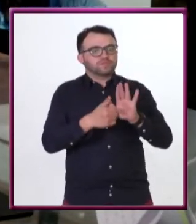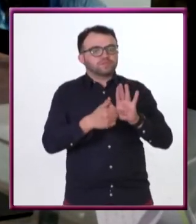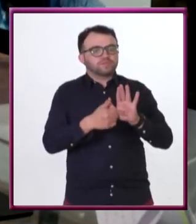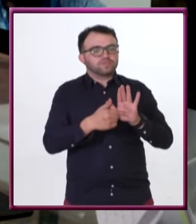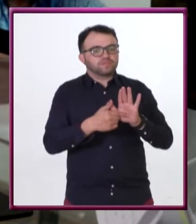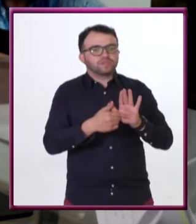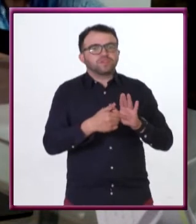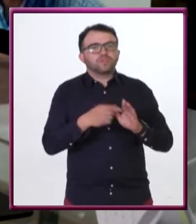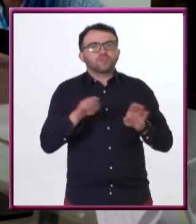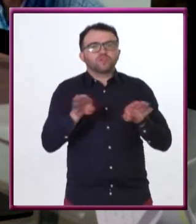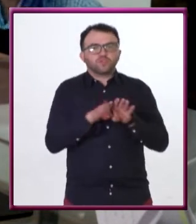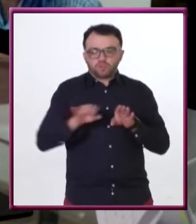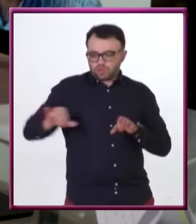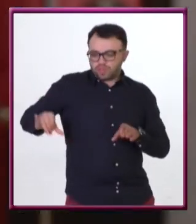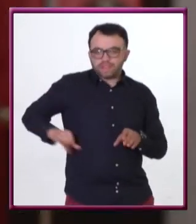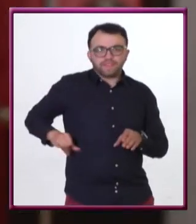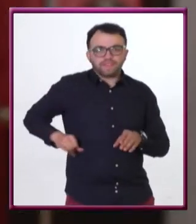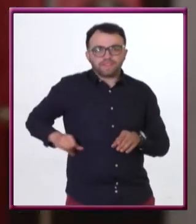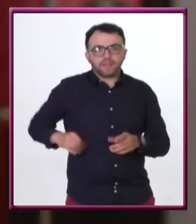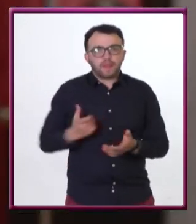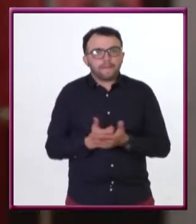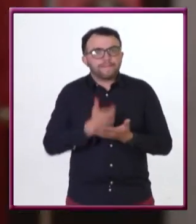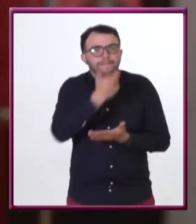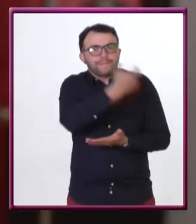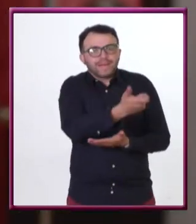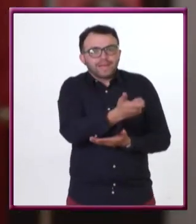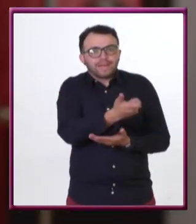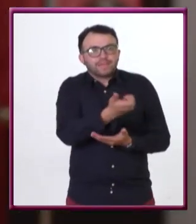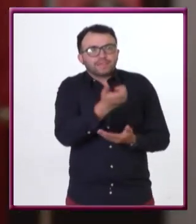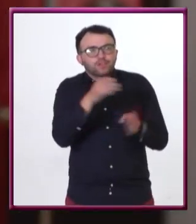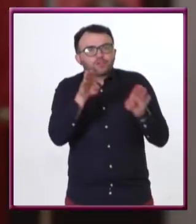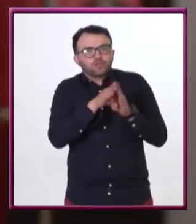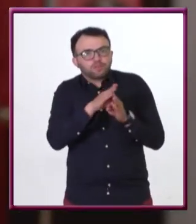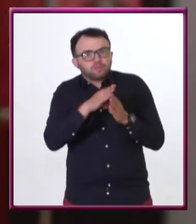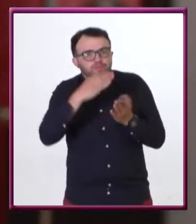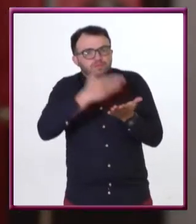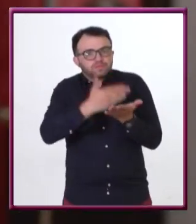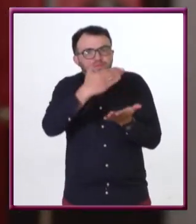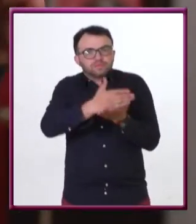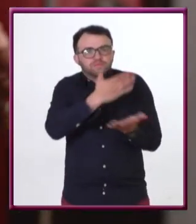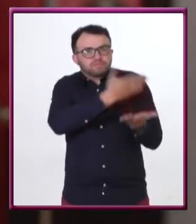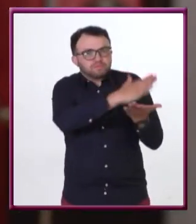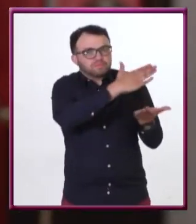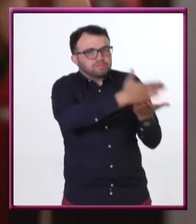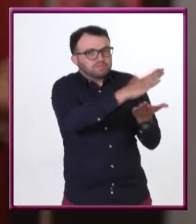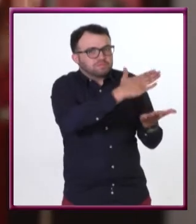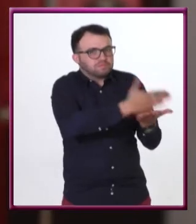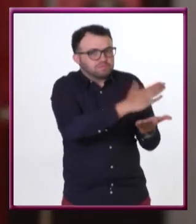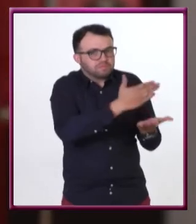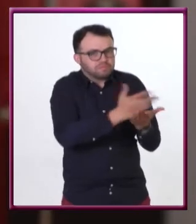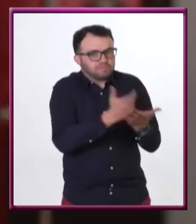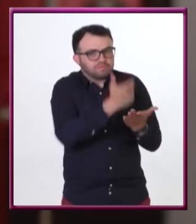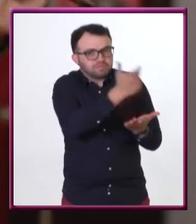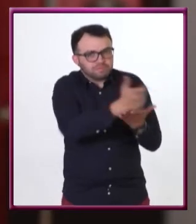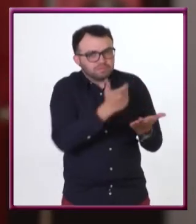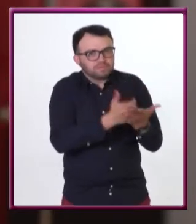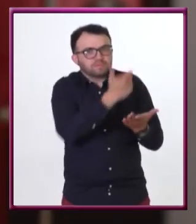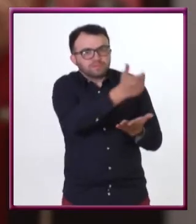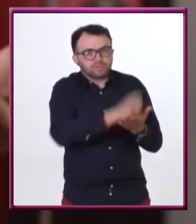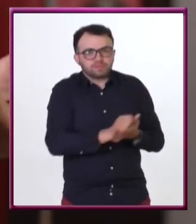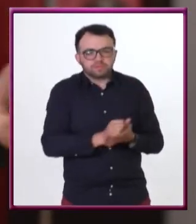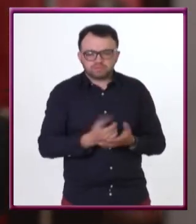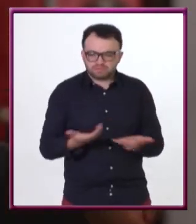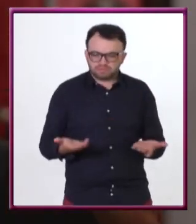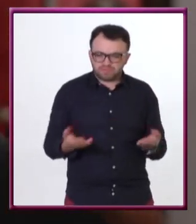intereses que va a pagar y cómo van a ser sus pagos. Qué interesante. ¿Y cómo es que funciona eso? Es decir, ¿cómo es que los bancos logran definir